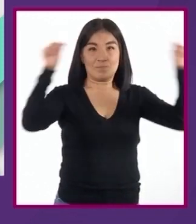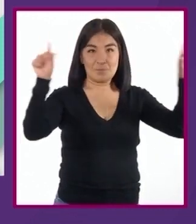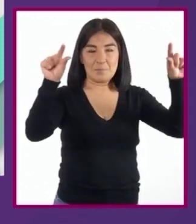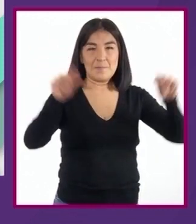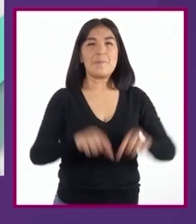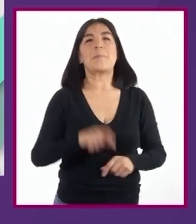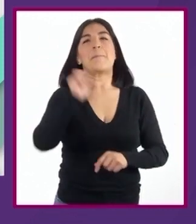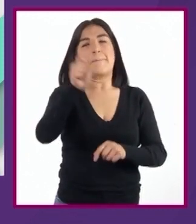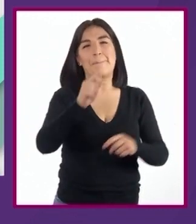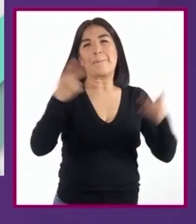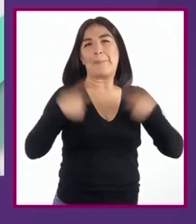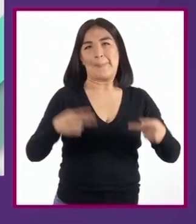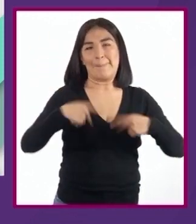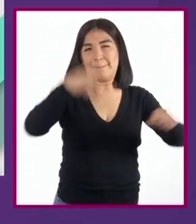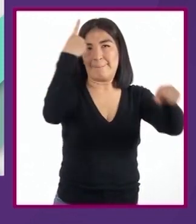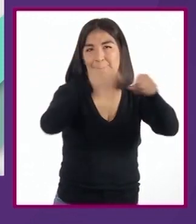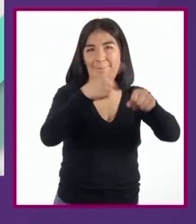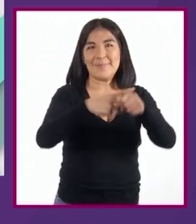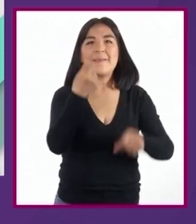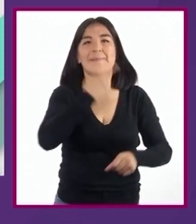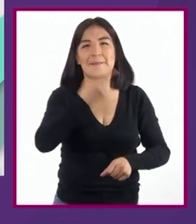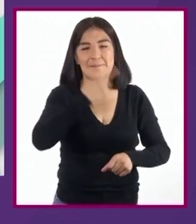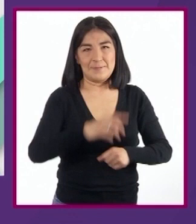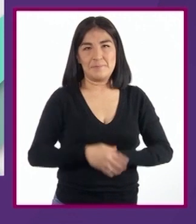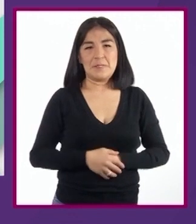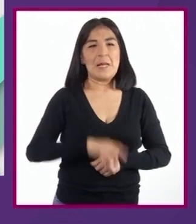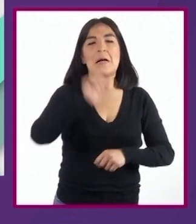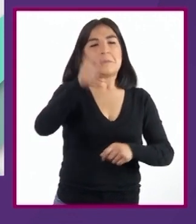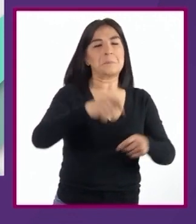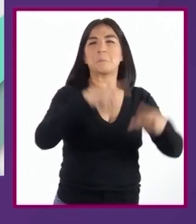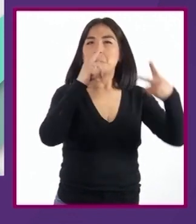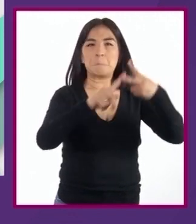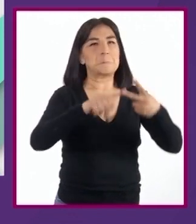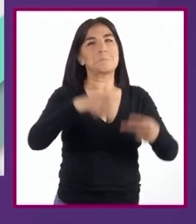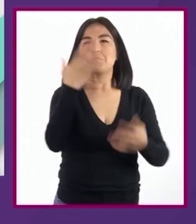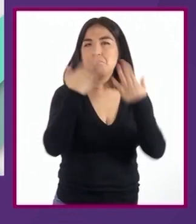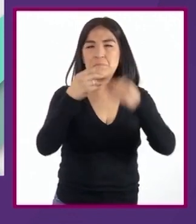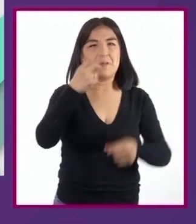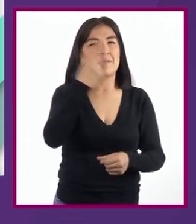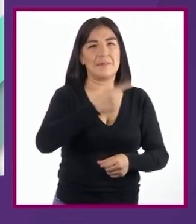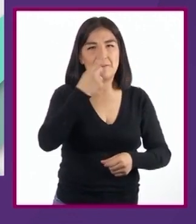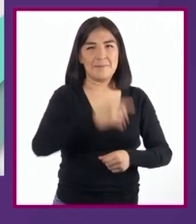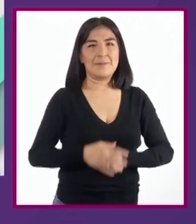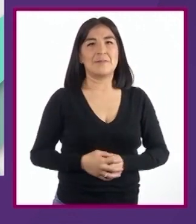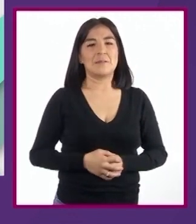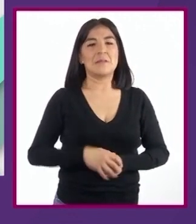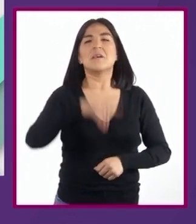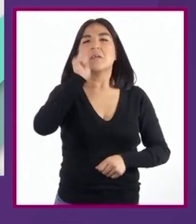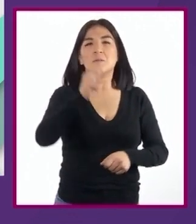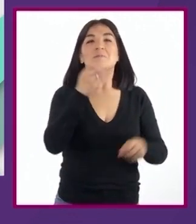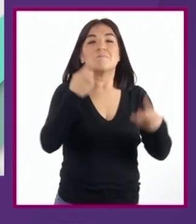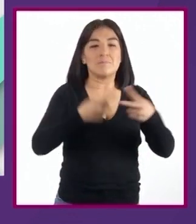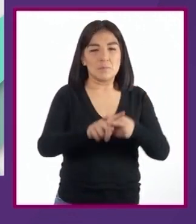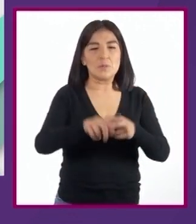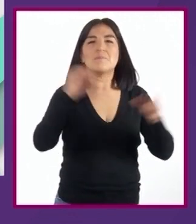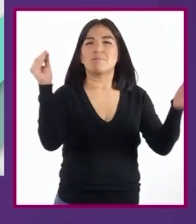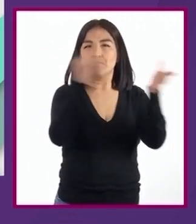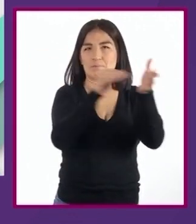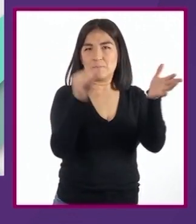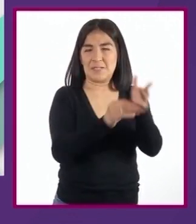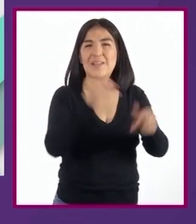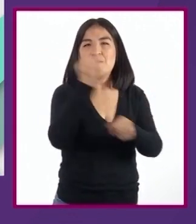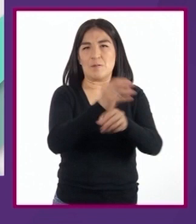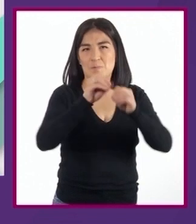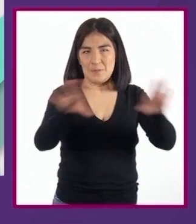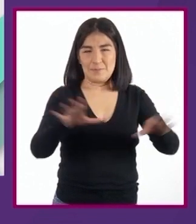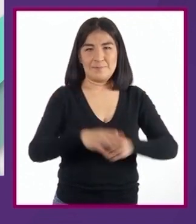los diabéticos y a los que no lo son, así como el total. Empecemos a anotar los datos.